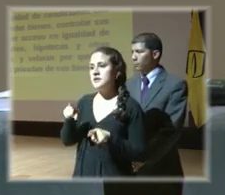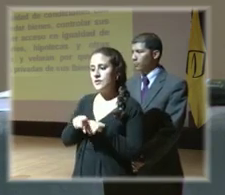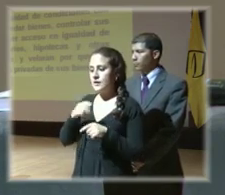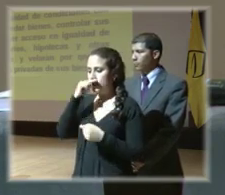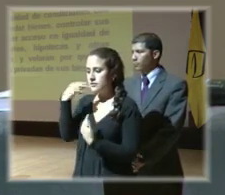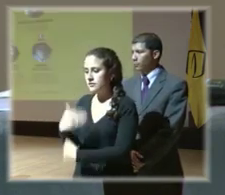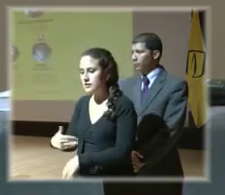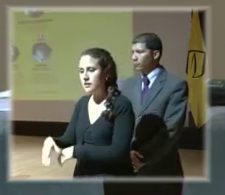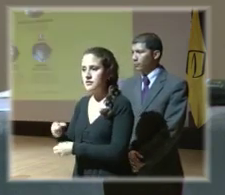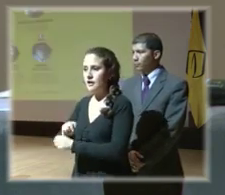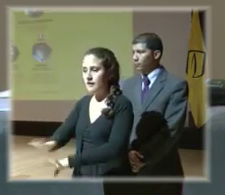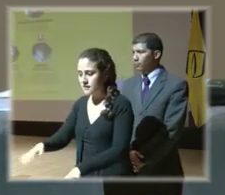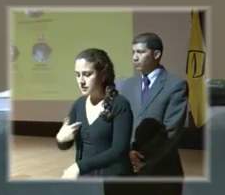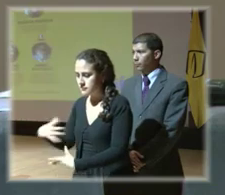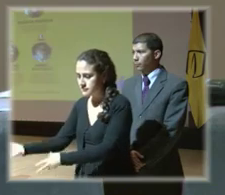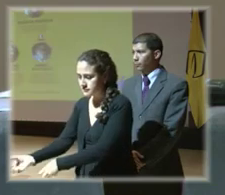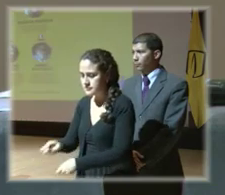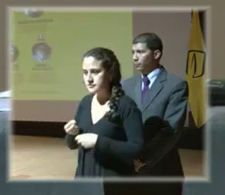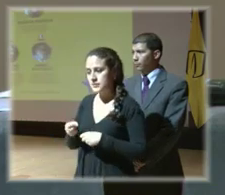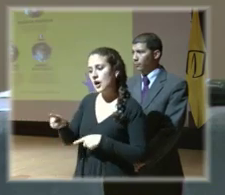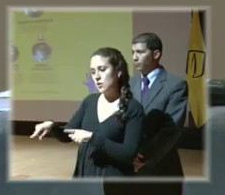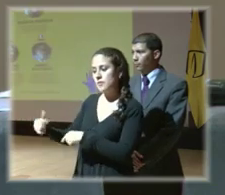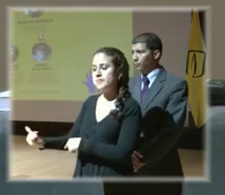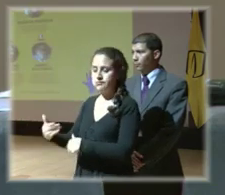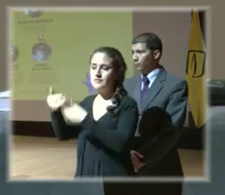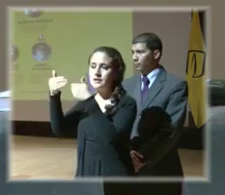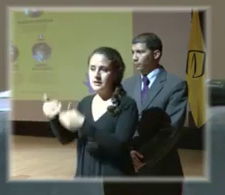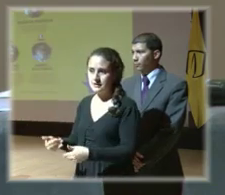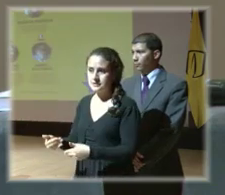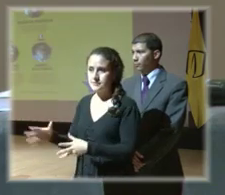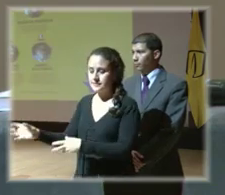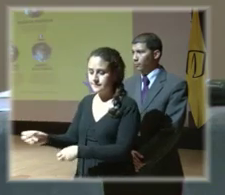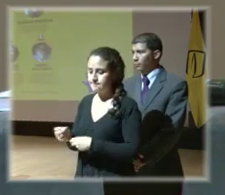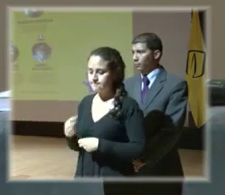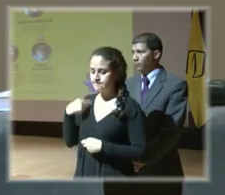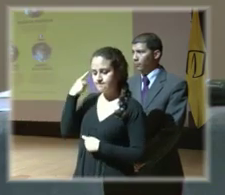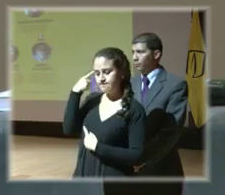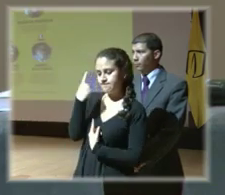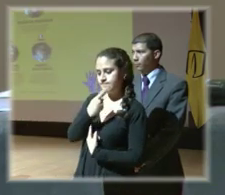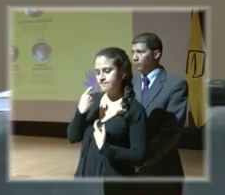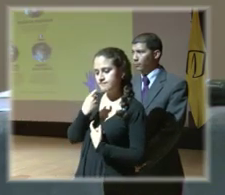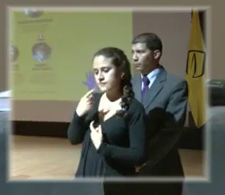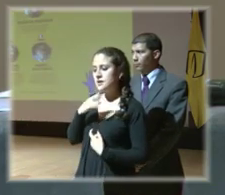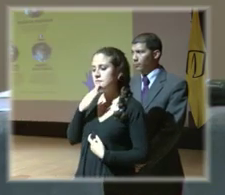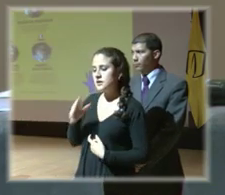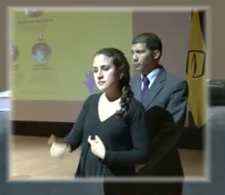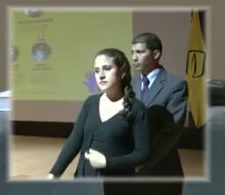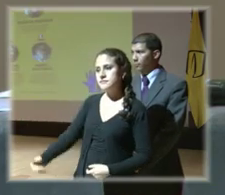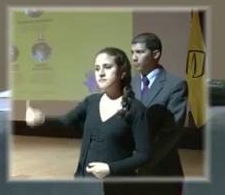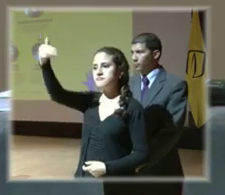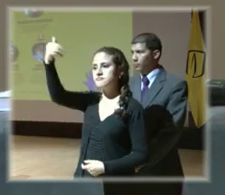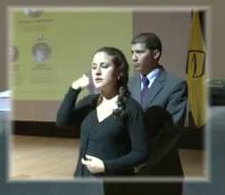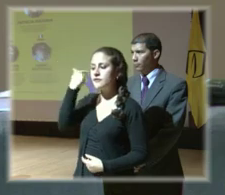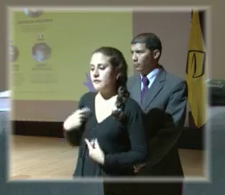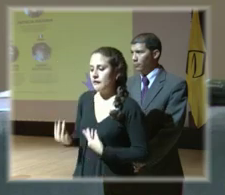abandono, algunos con discapacidad, y surge la pregunta de, bueno, ¿qué hacemos cuando ese niño se vuelve un